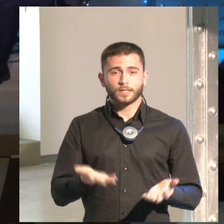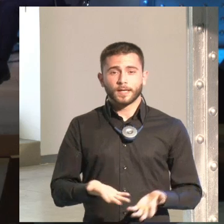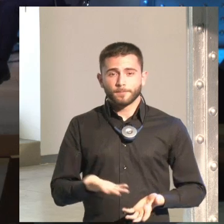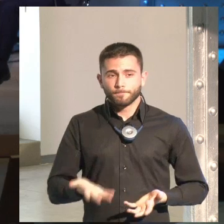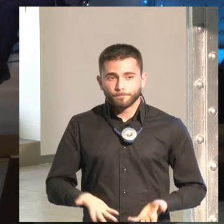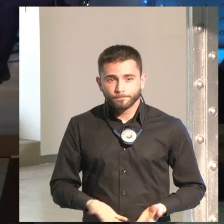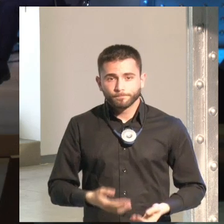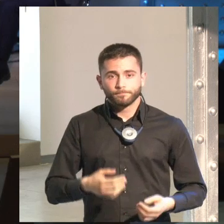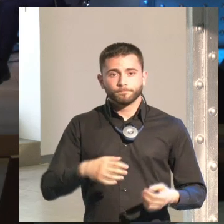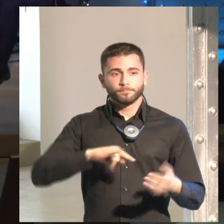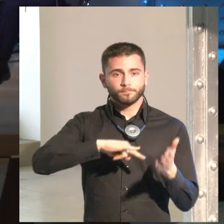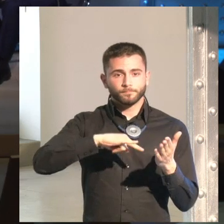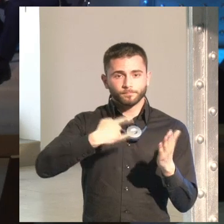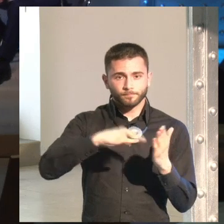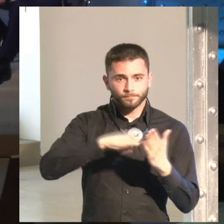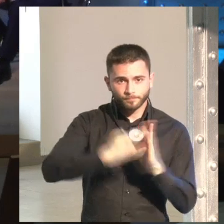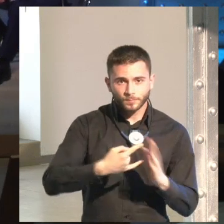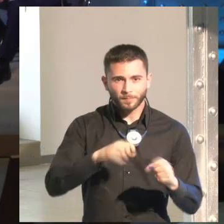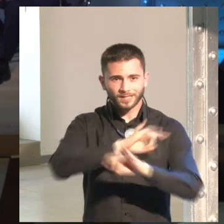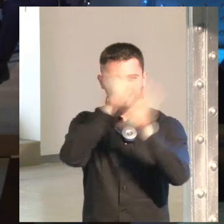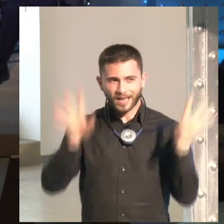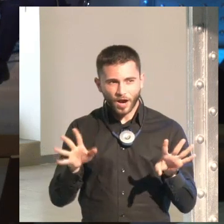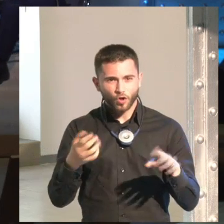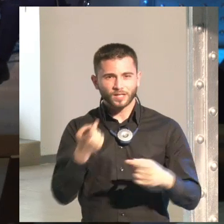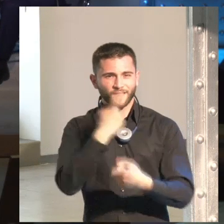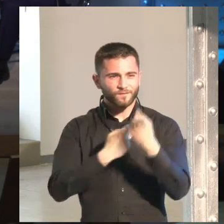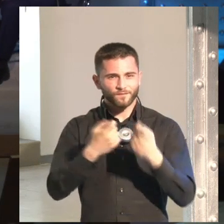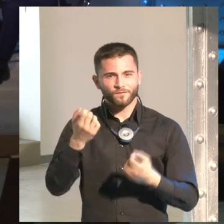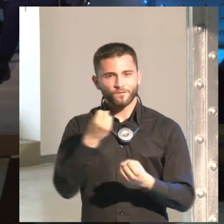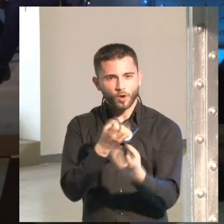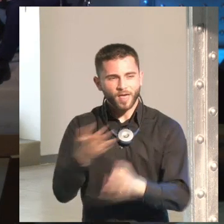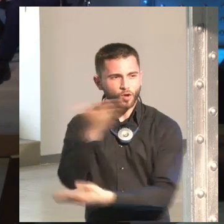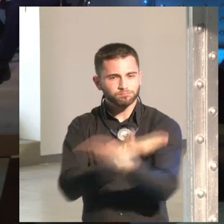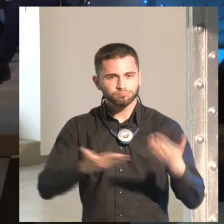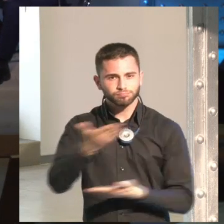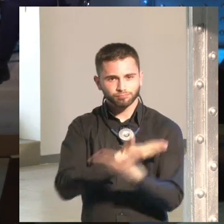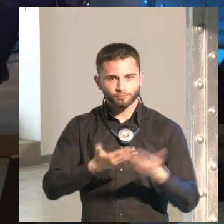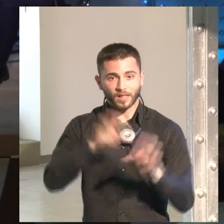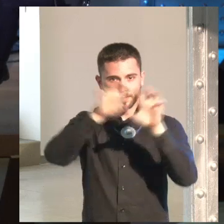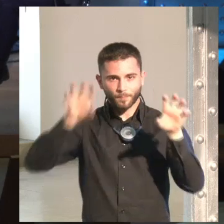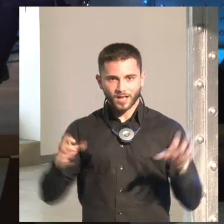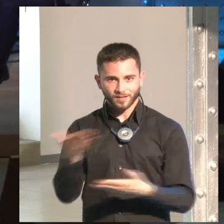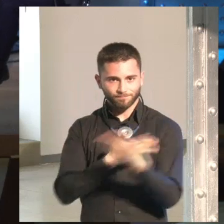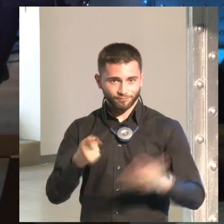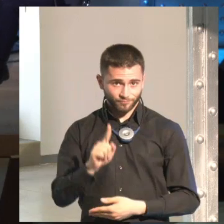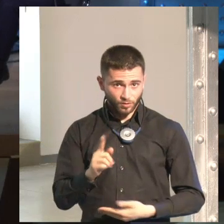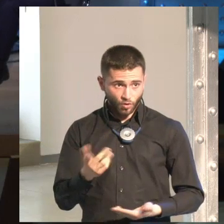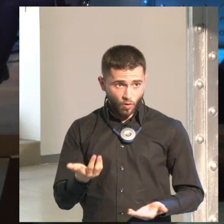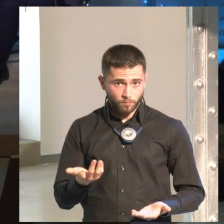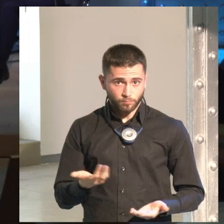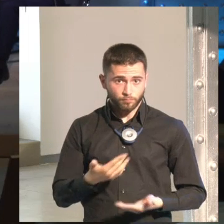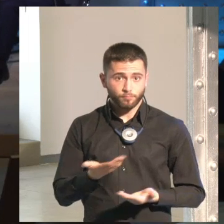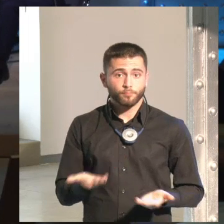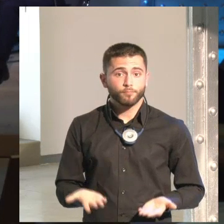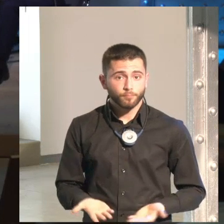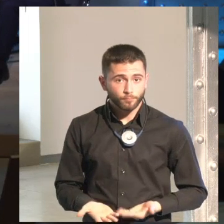mecanismos claros y más rotundos de intercambio de información entre países, pues probablemente no